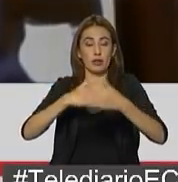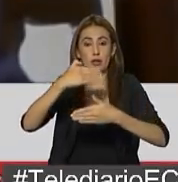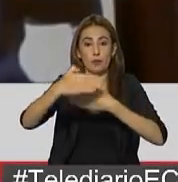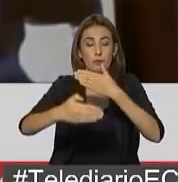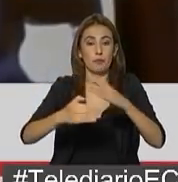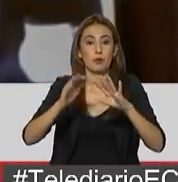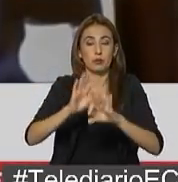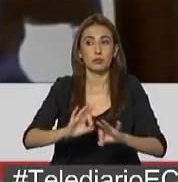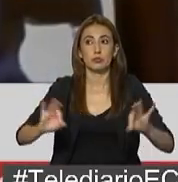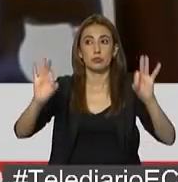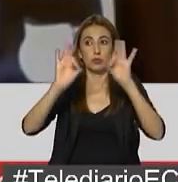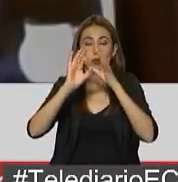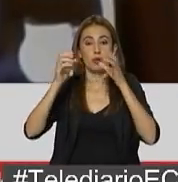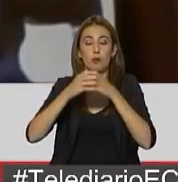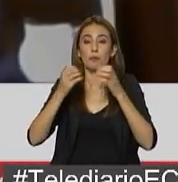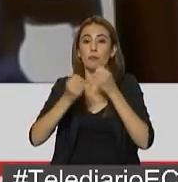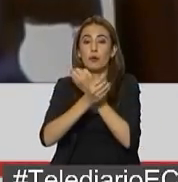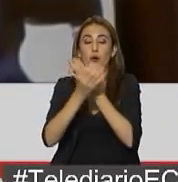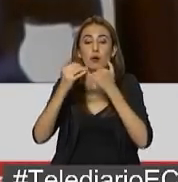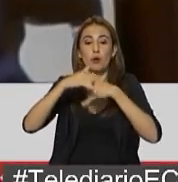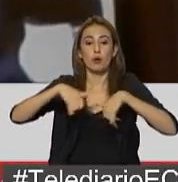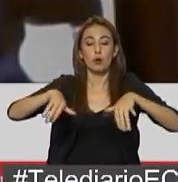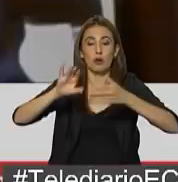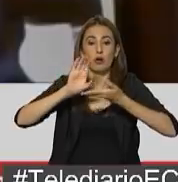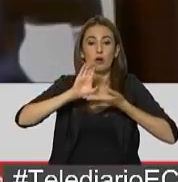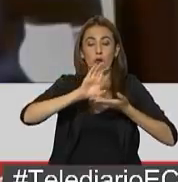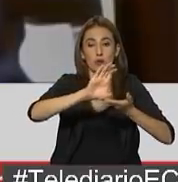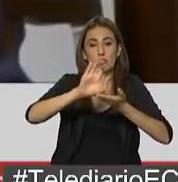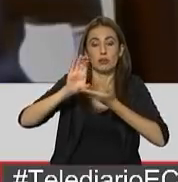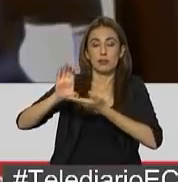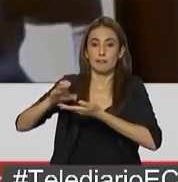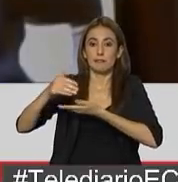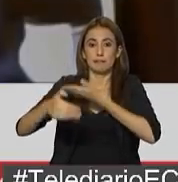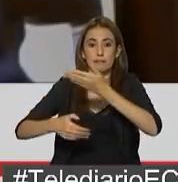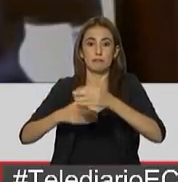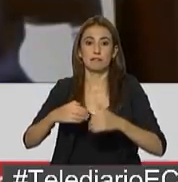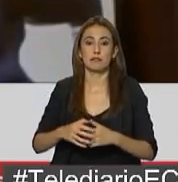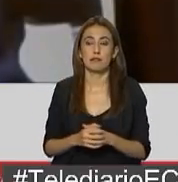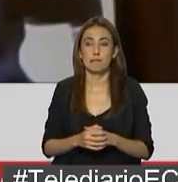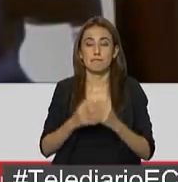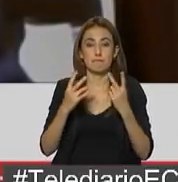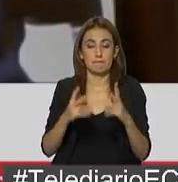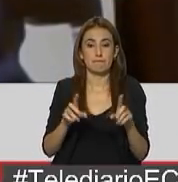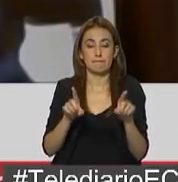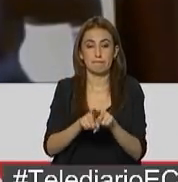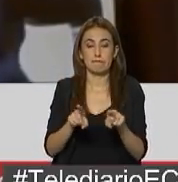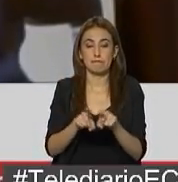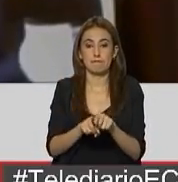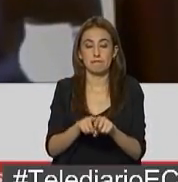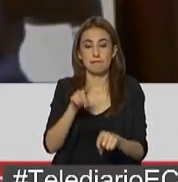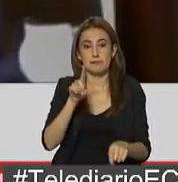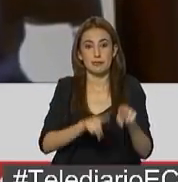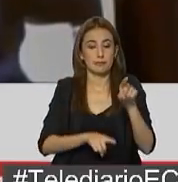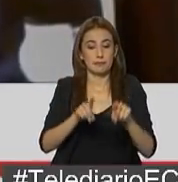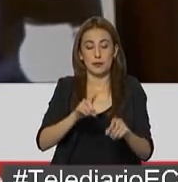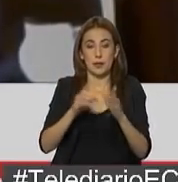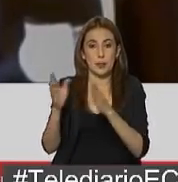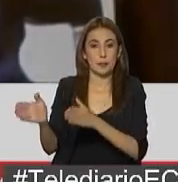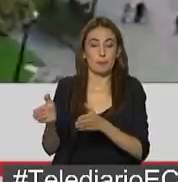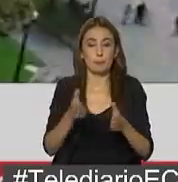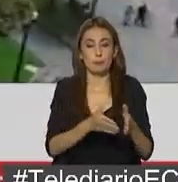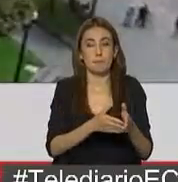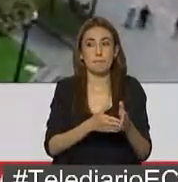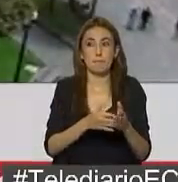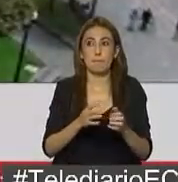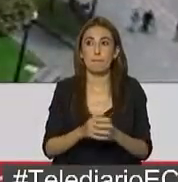de mediación no va a estar en función del monto de la negociación, sino en función de una tabla muy